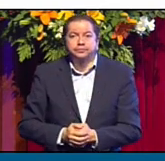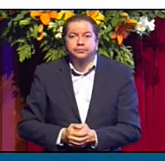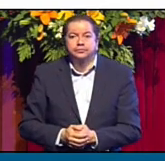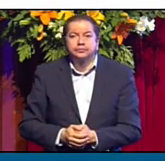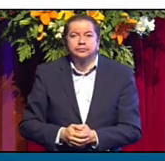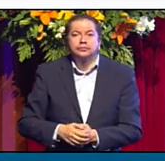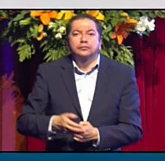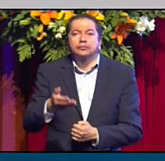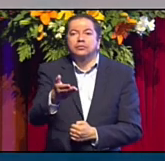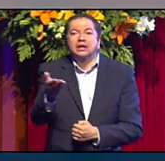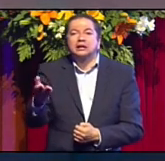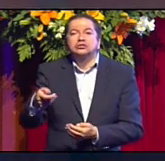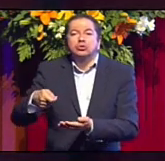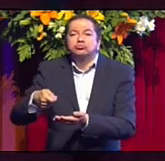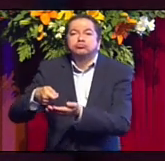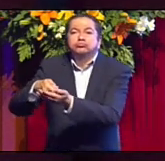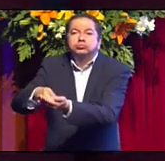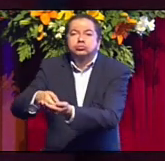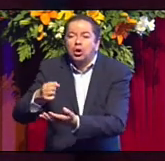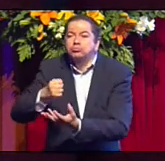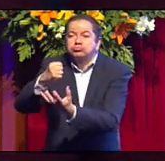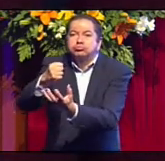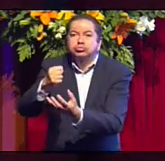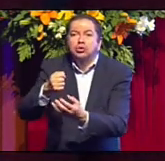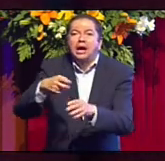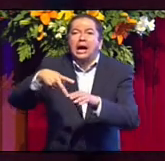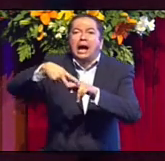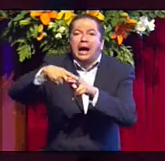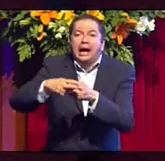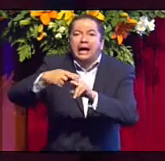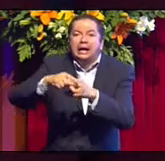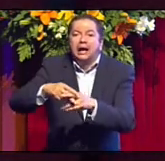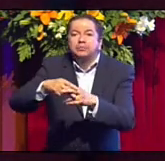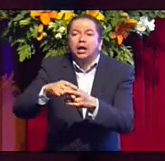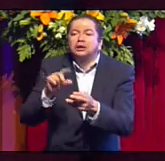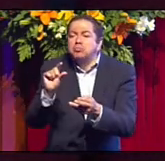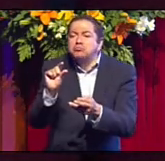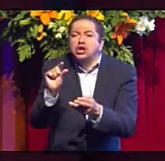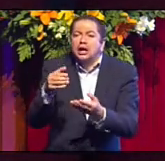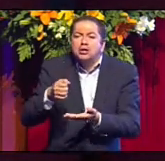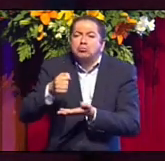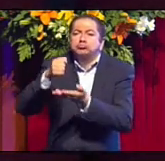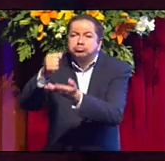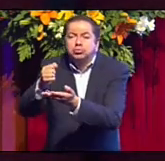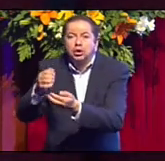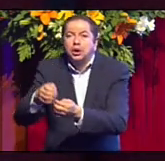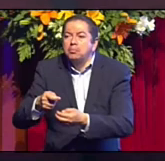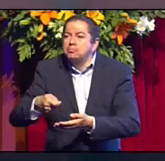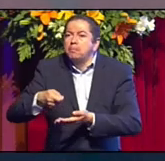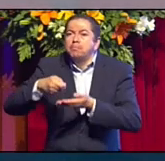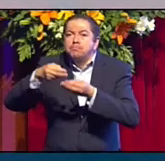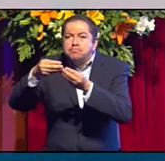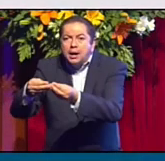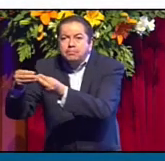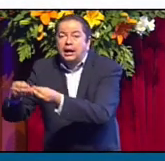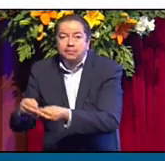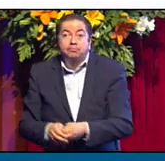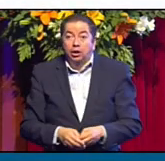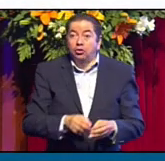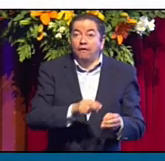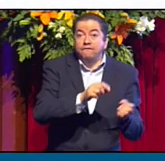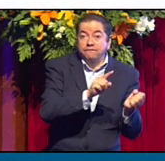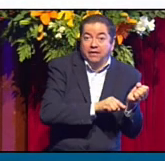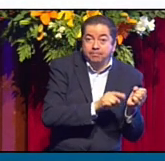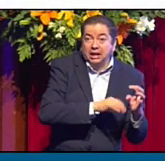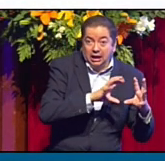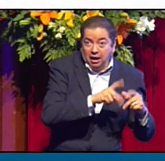Que se les entregó una pequeña herramienta, que las mayores herramientas las recibieron desde su familia, con el apoyo que le dieron sus padres para salir adelante, con